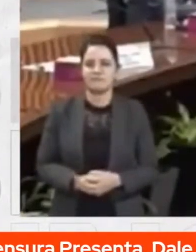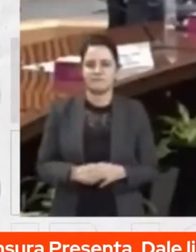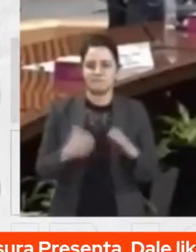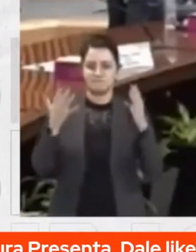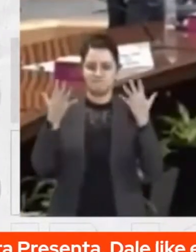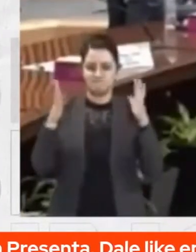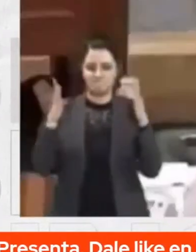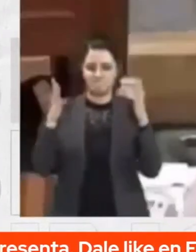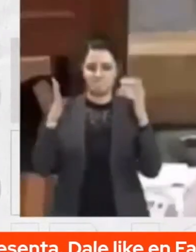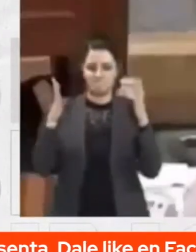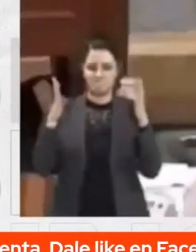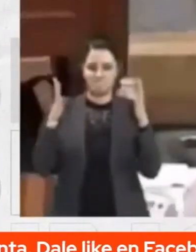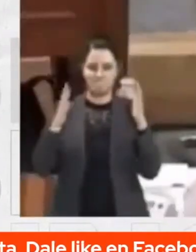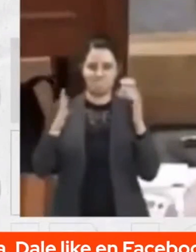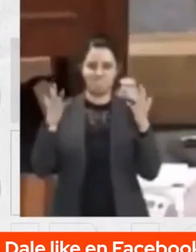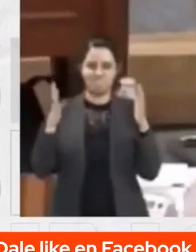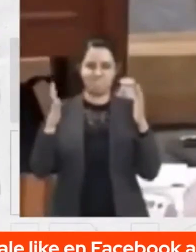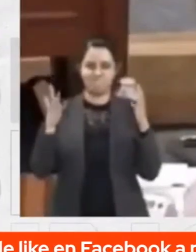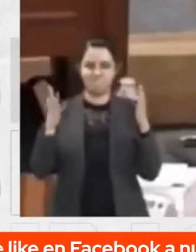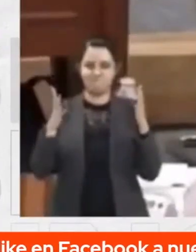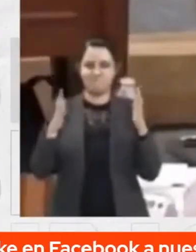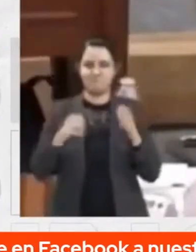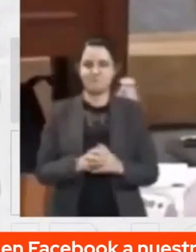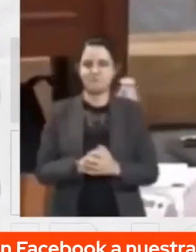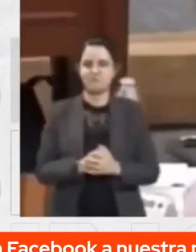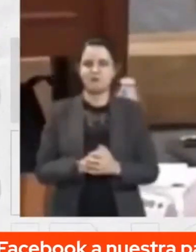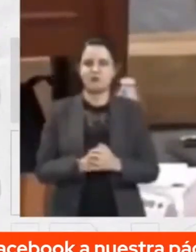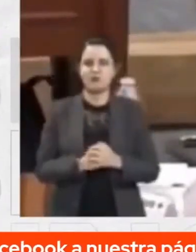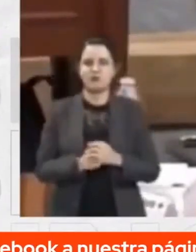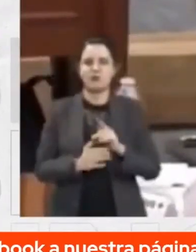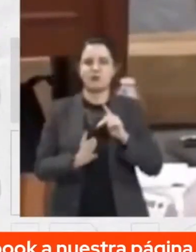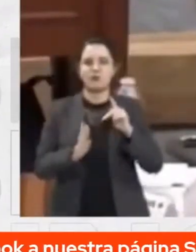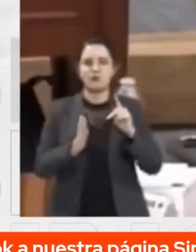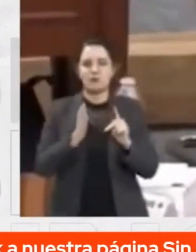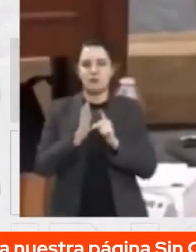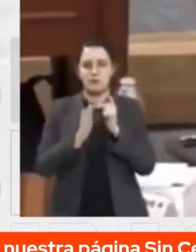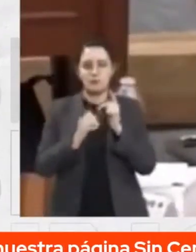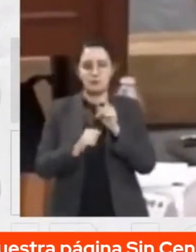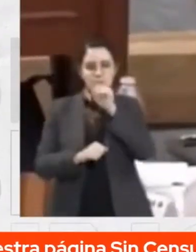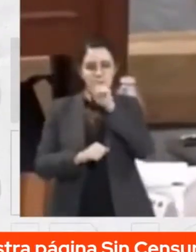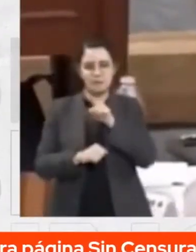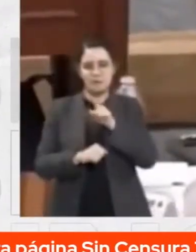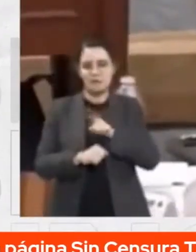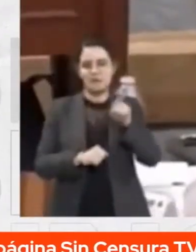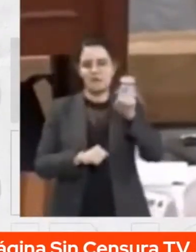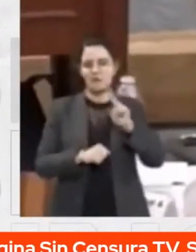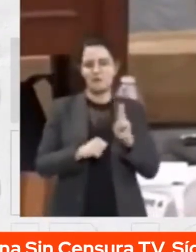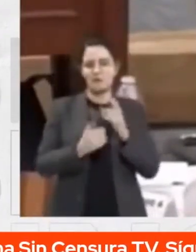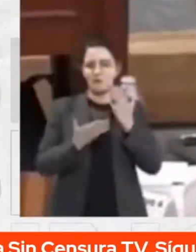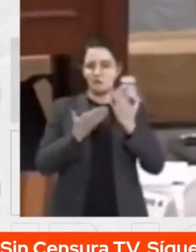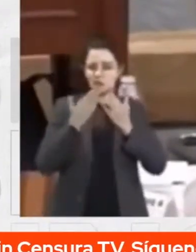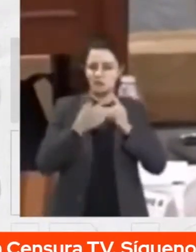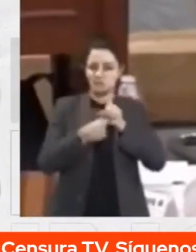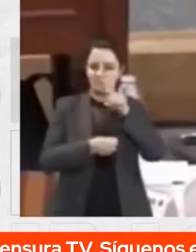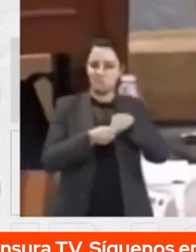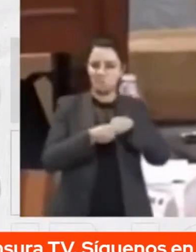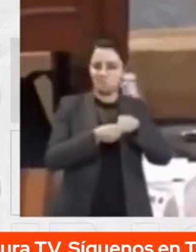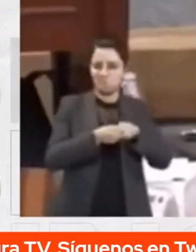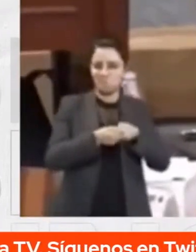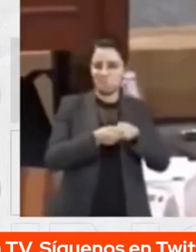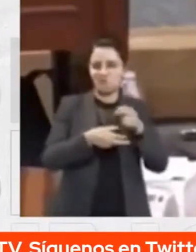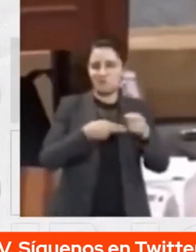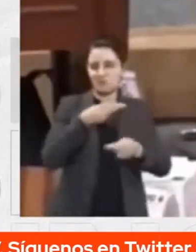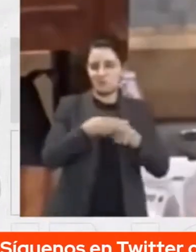volvemos a nuestra casa académica a los partidos